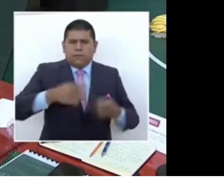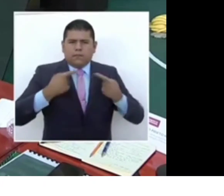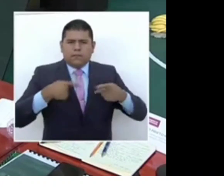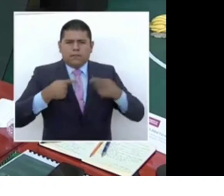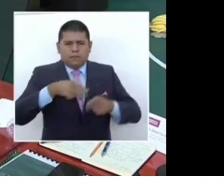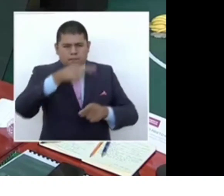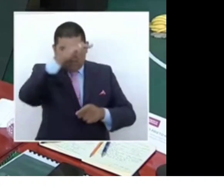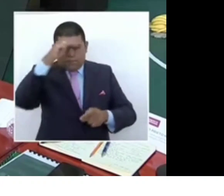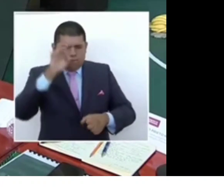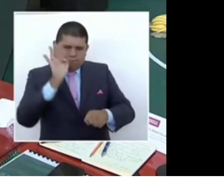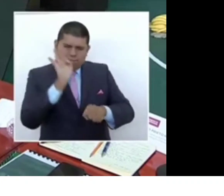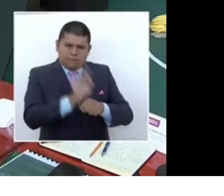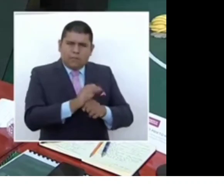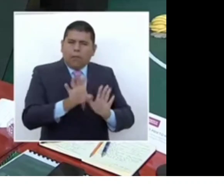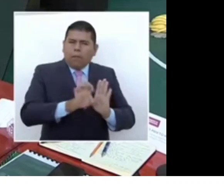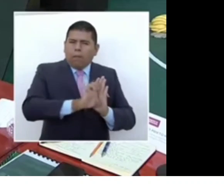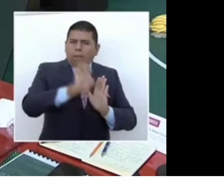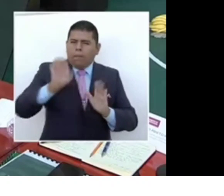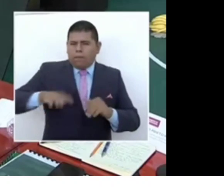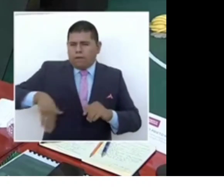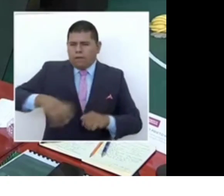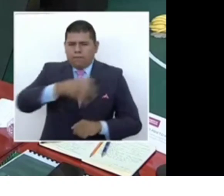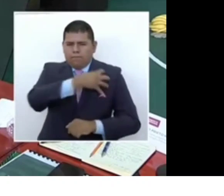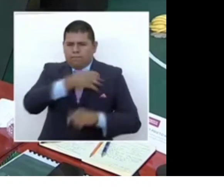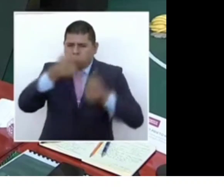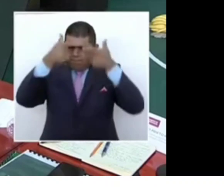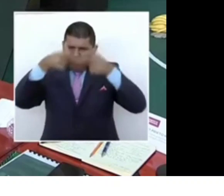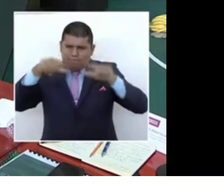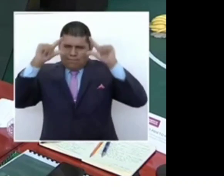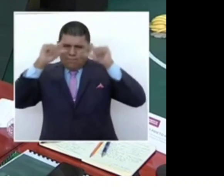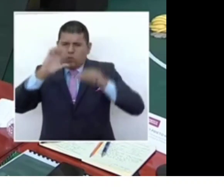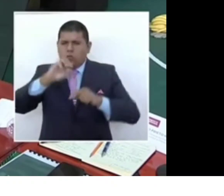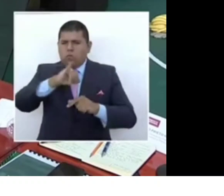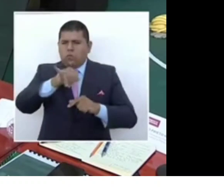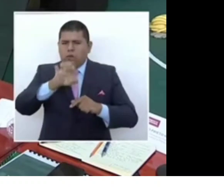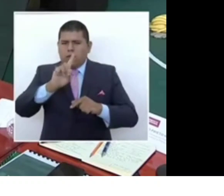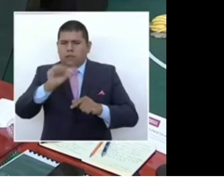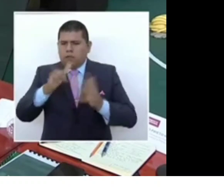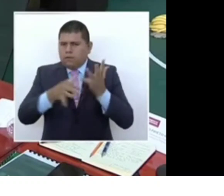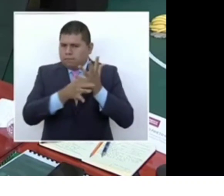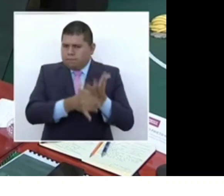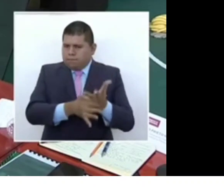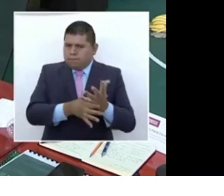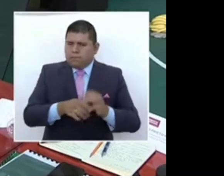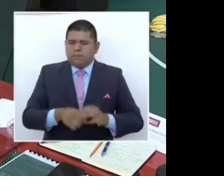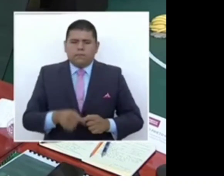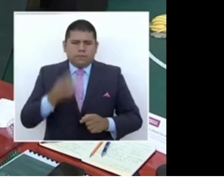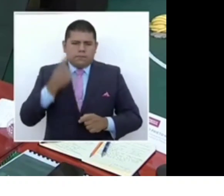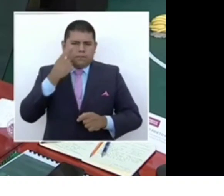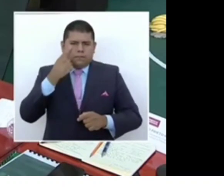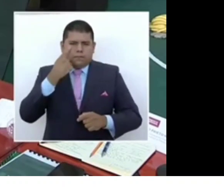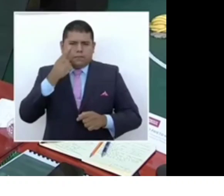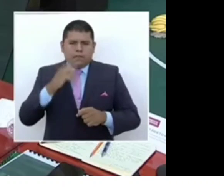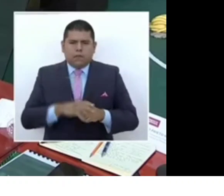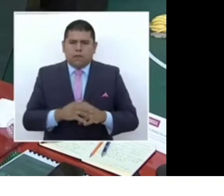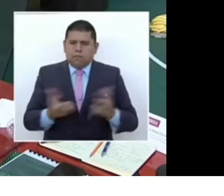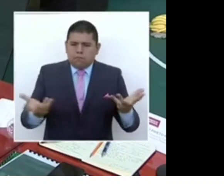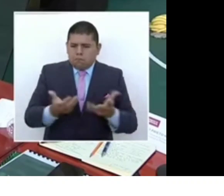ejemplo, el almirante Ojeda hizo mención a toda la obra